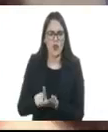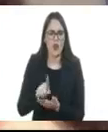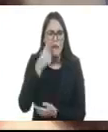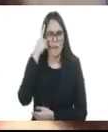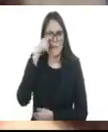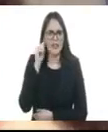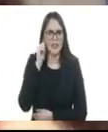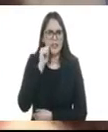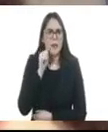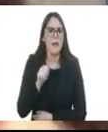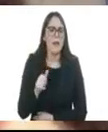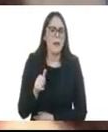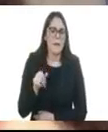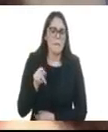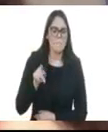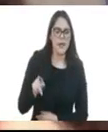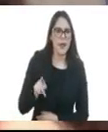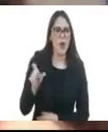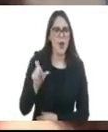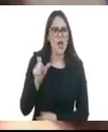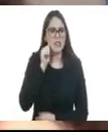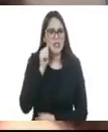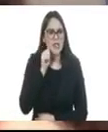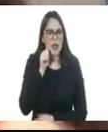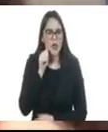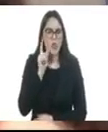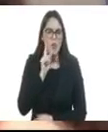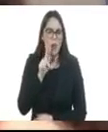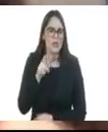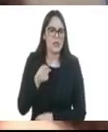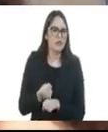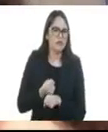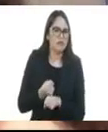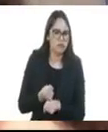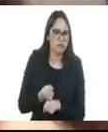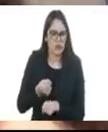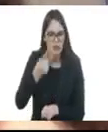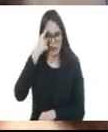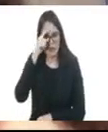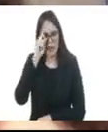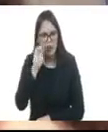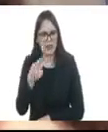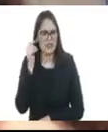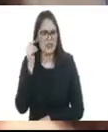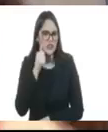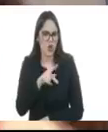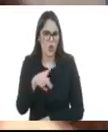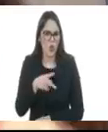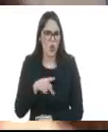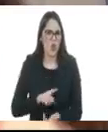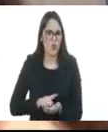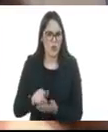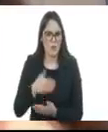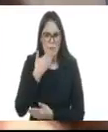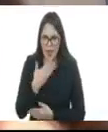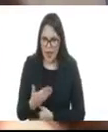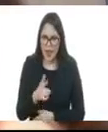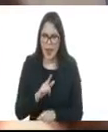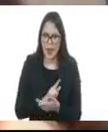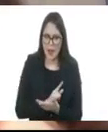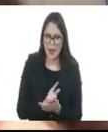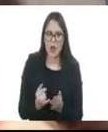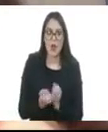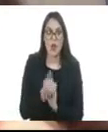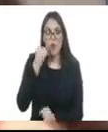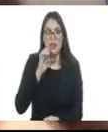higiénica es justo, es un derecho humano que nos han negado muchas veces, y especialmente a las mujeres privadas de la libertad,